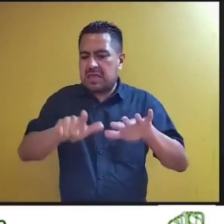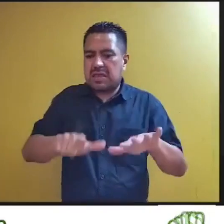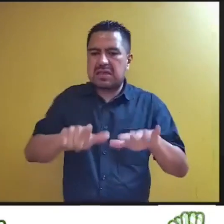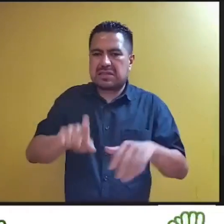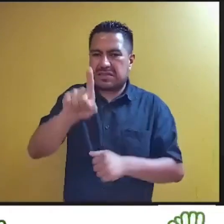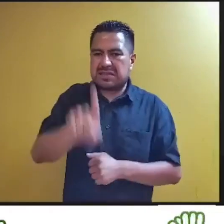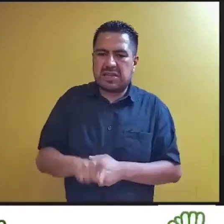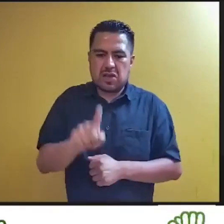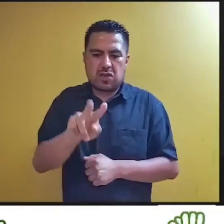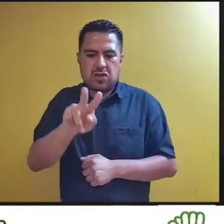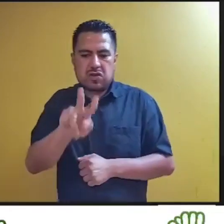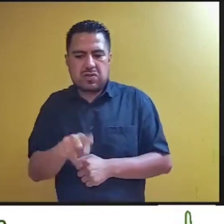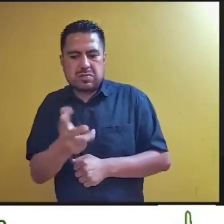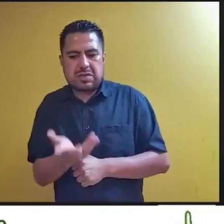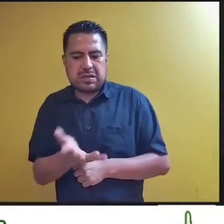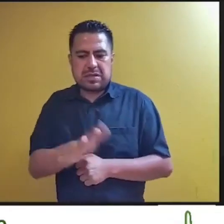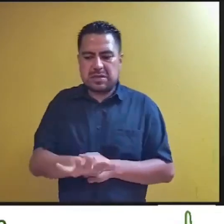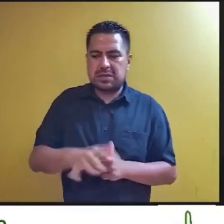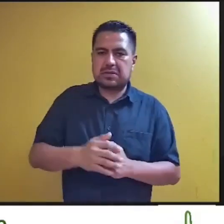diagonal 2010.